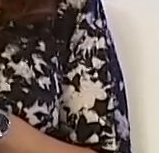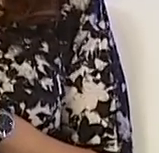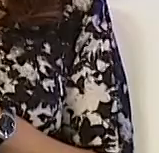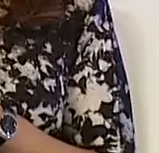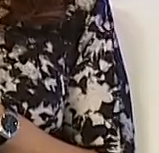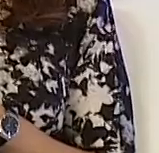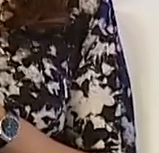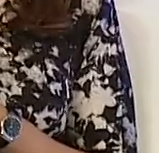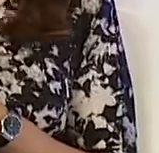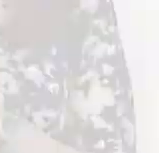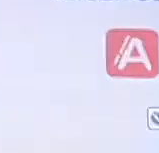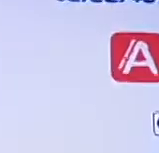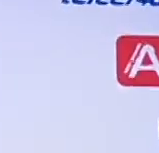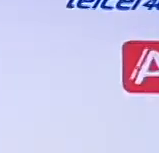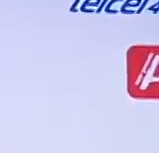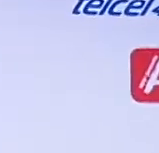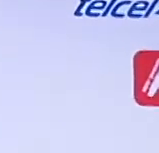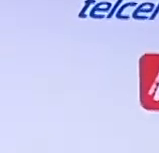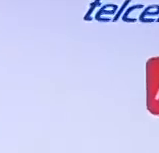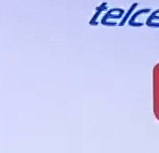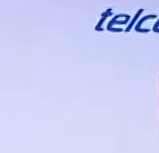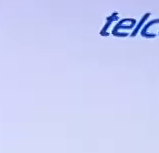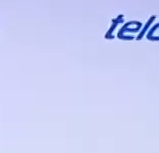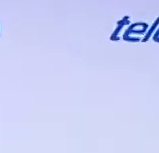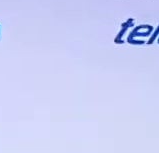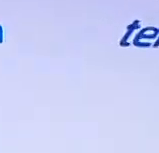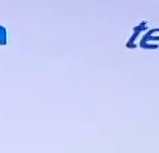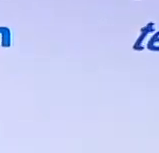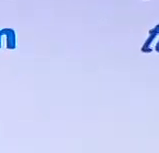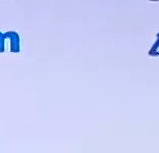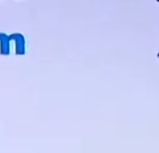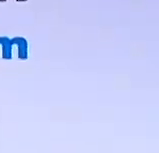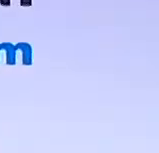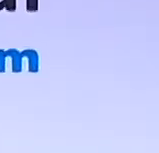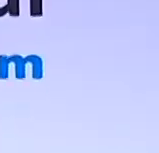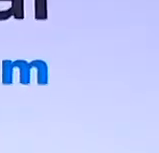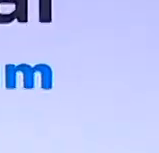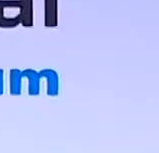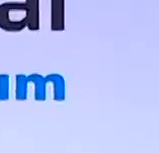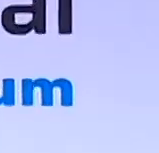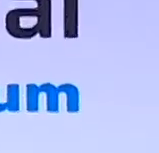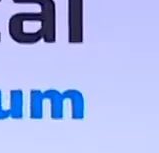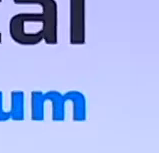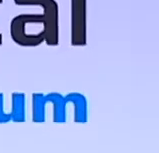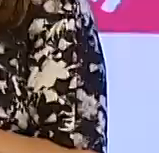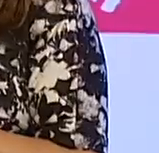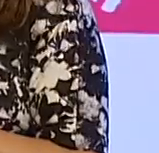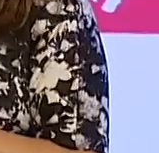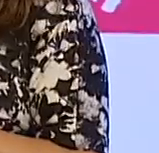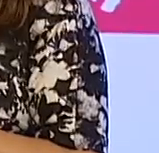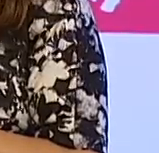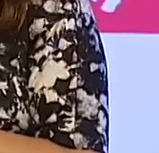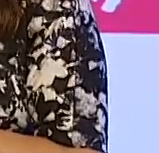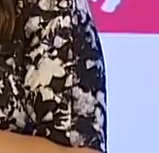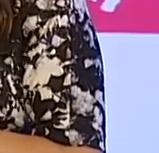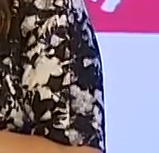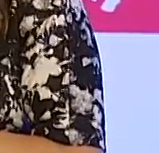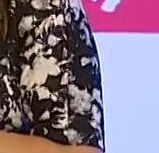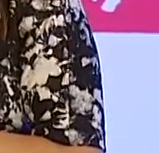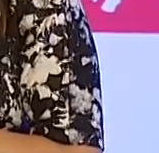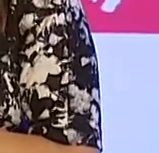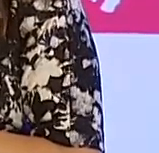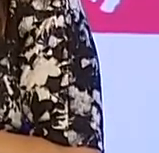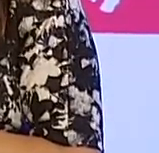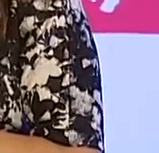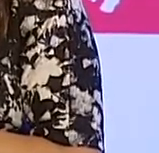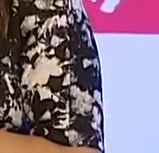dos países se fallan. Rosy Ríos dijo que ahora que ya no trabaja para la administración del presidente Obama,